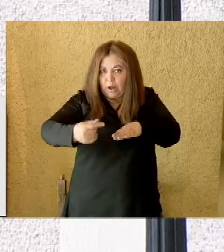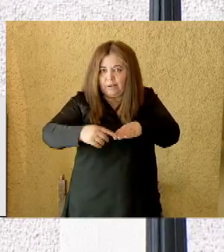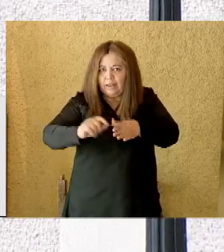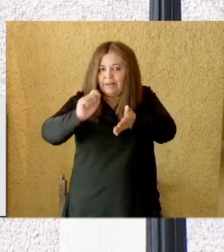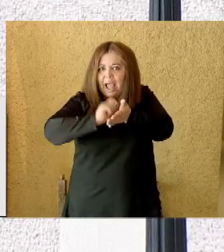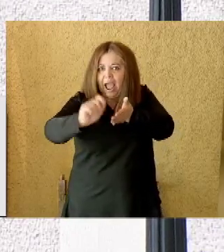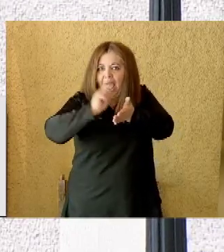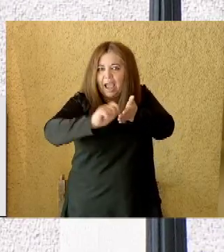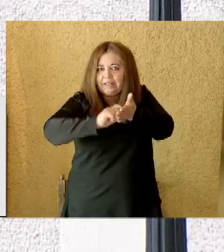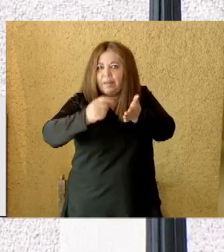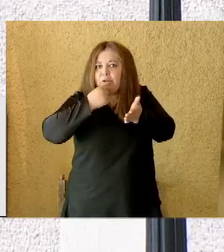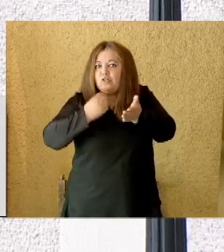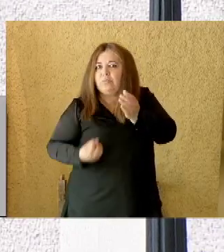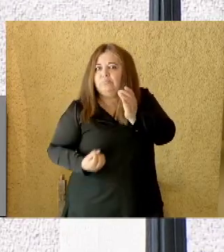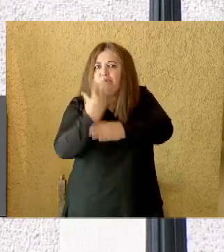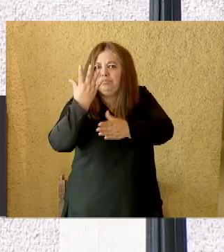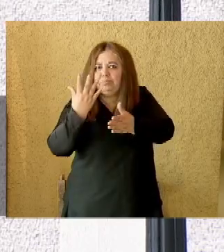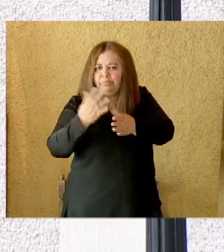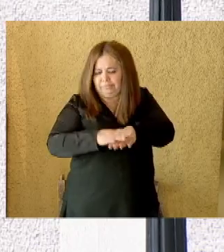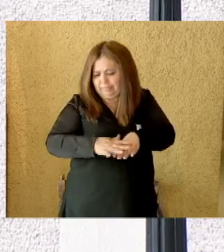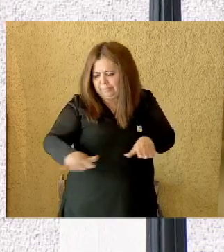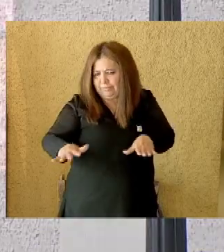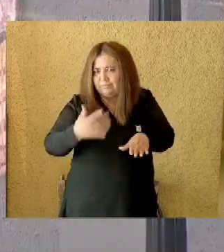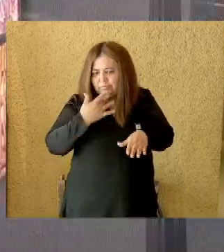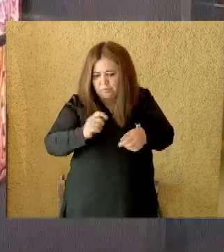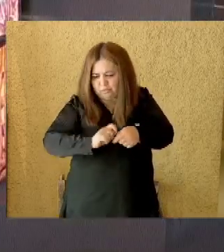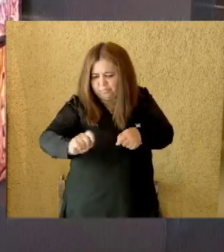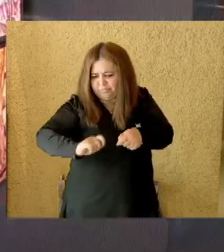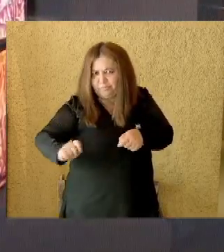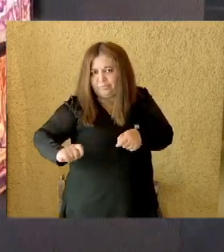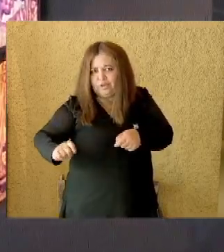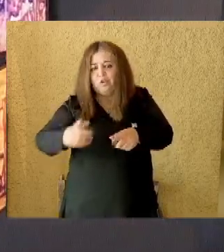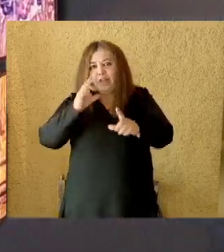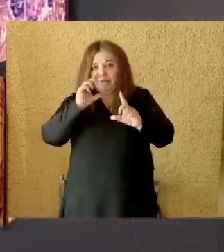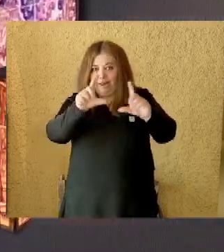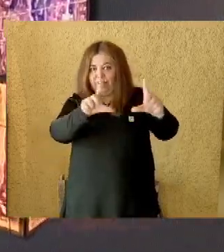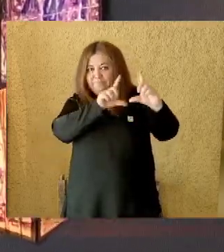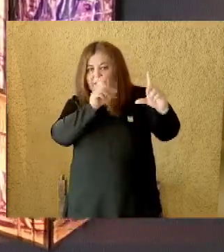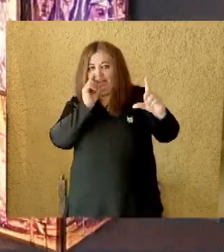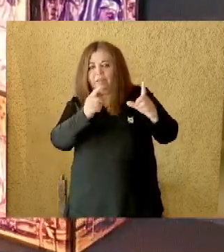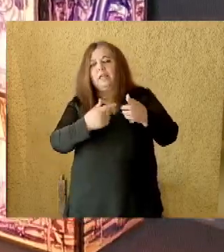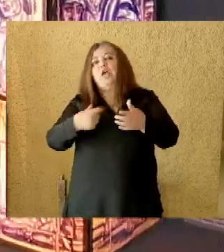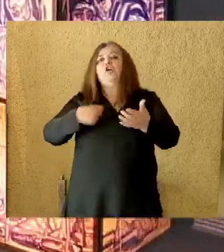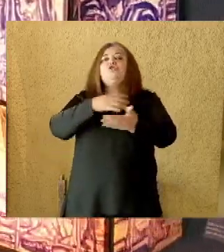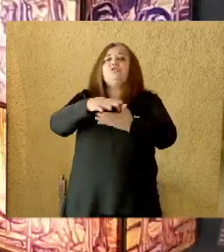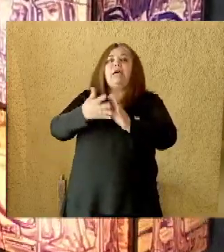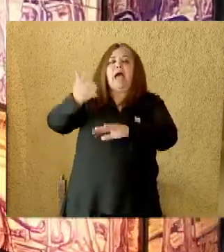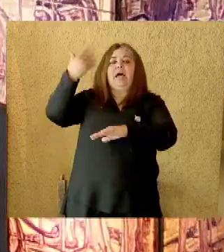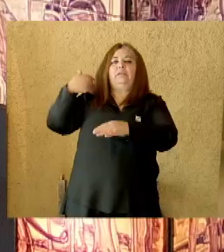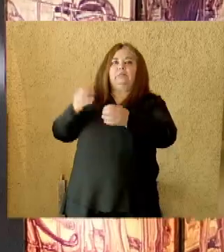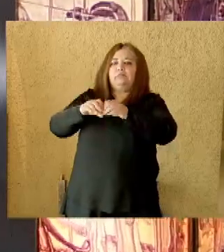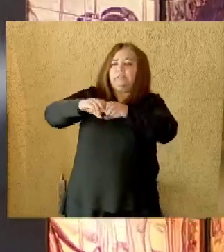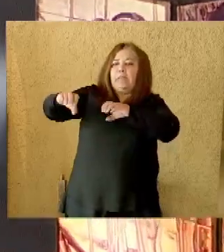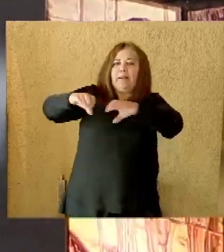fundacional de Mendoza, lo que no es poco. Definitivamente, bueno, como vemos en pantalla también, aquella sociedad disgregada está representada